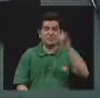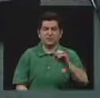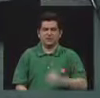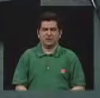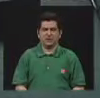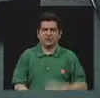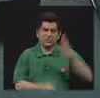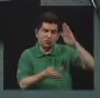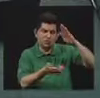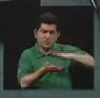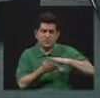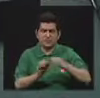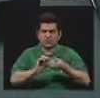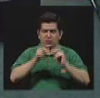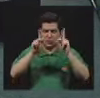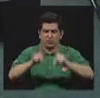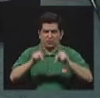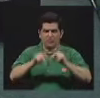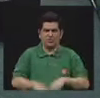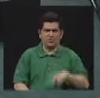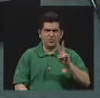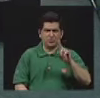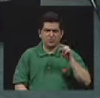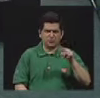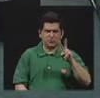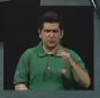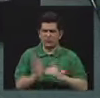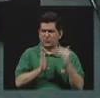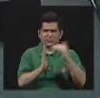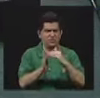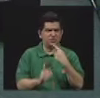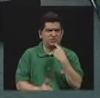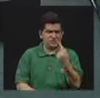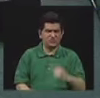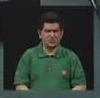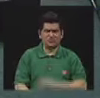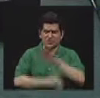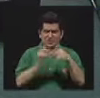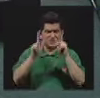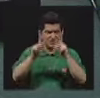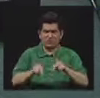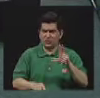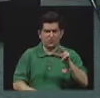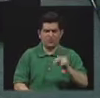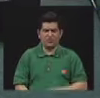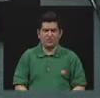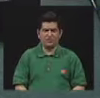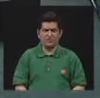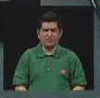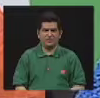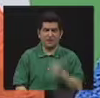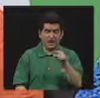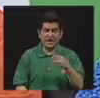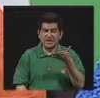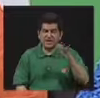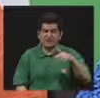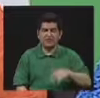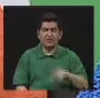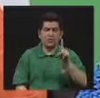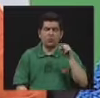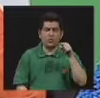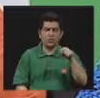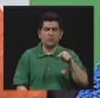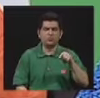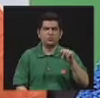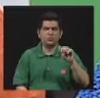30%. La disminución turística, que no es de 2.2 millones, como me lo reconoce ya todo el mundo, menos el ICT, es de